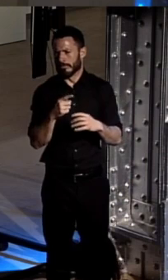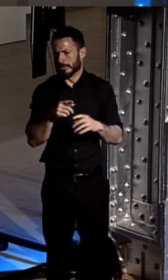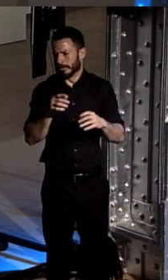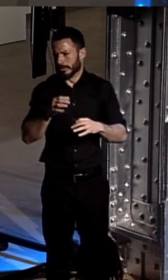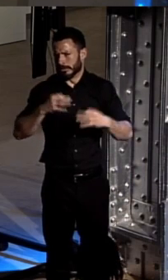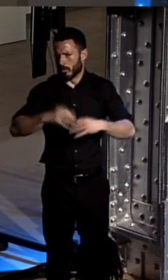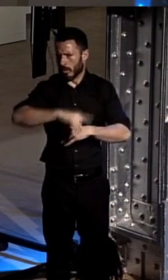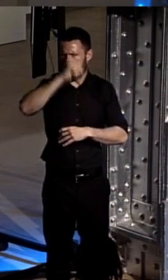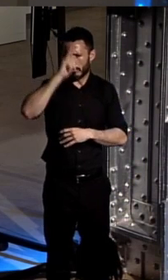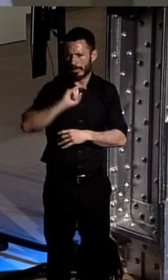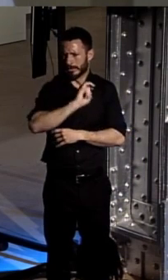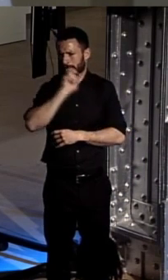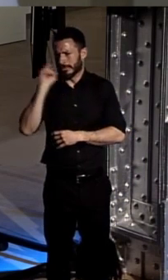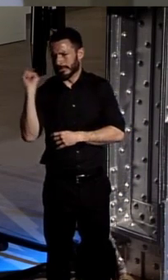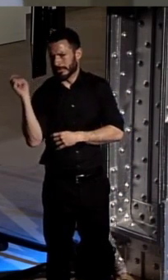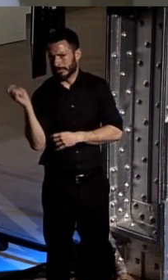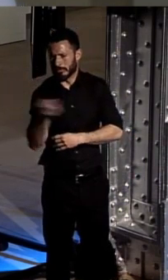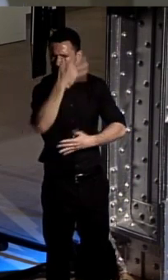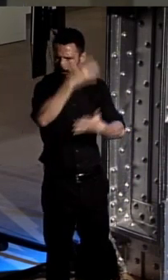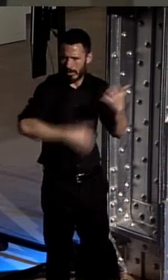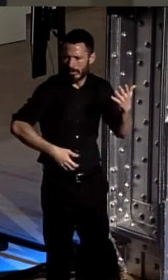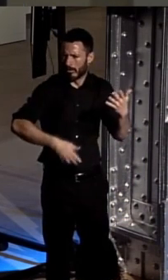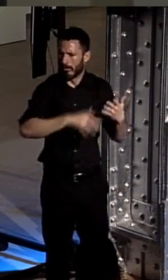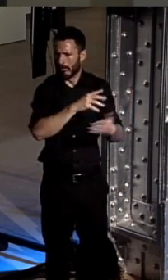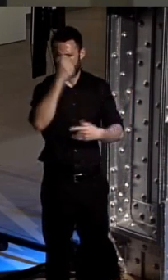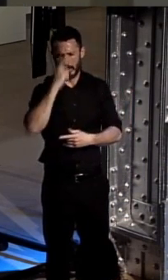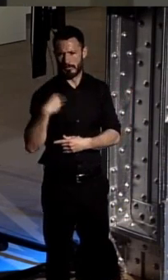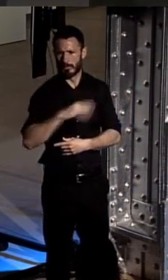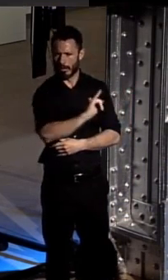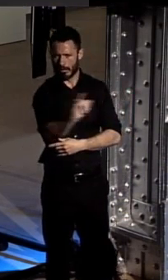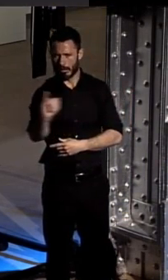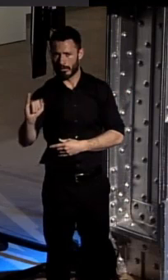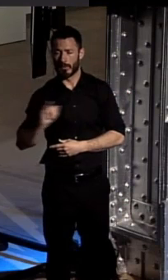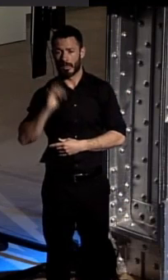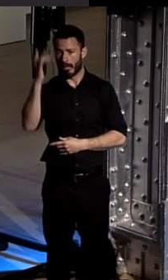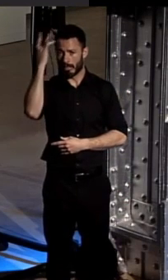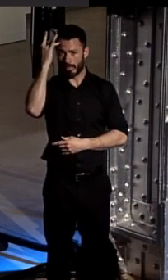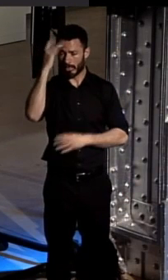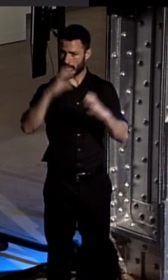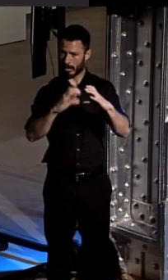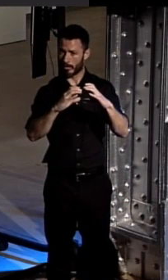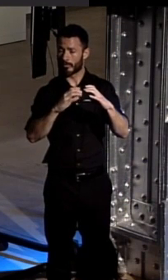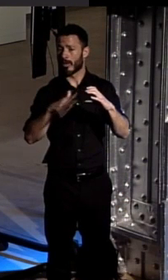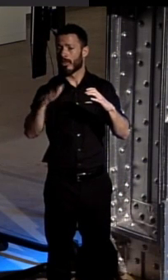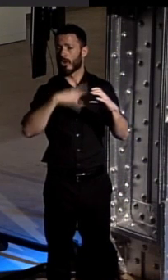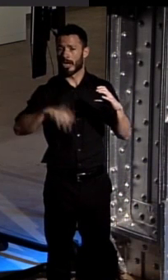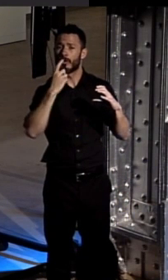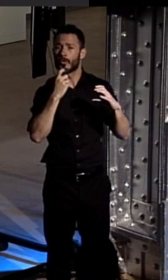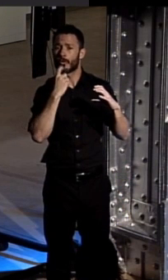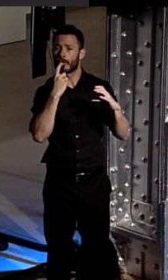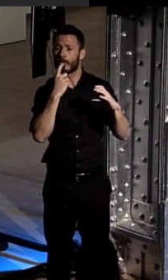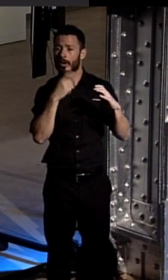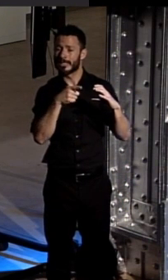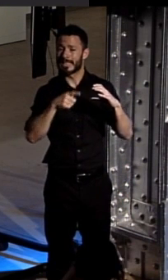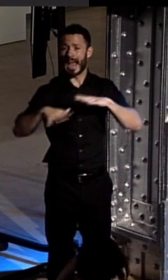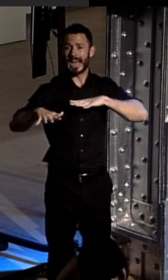estas imágenes, últimamente florecen por todos los periódicos. Lo que ven es acá el cerebro y activado en rojo. ¿Qué se activa? ¿Qué región del